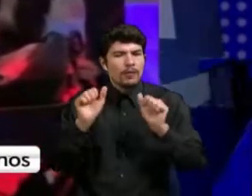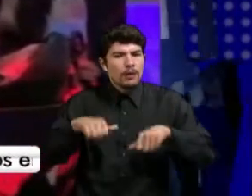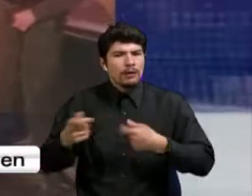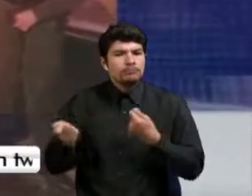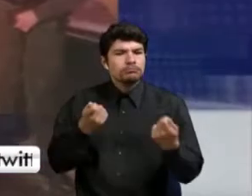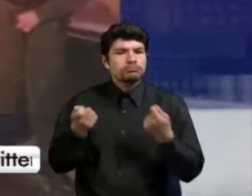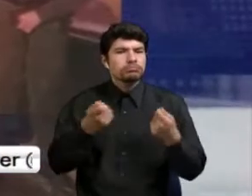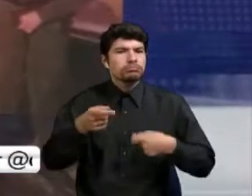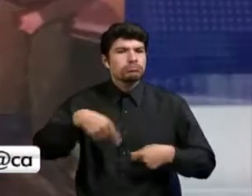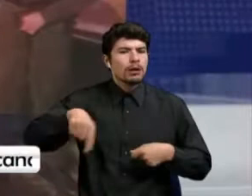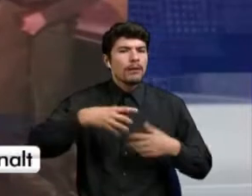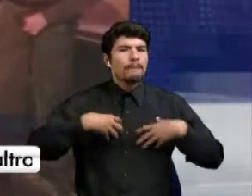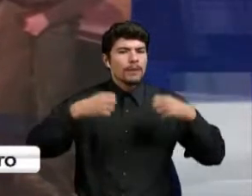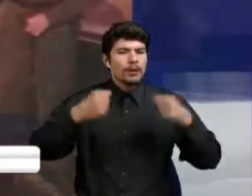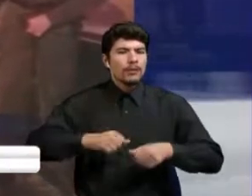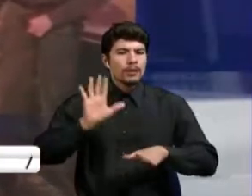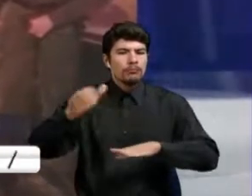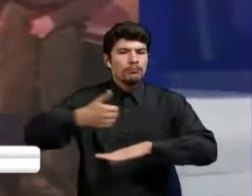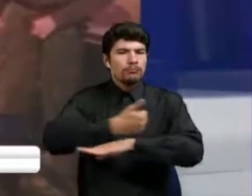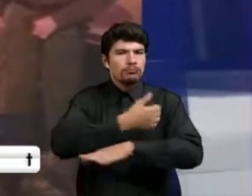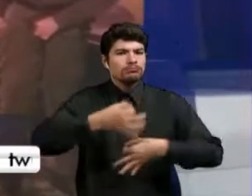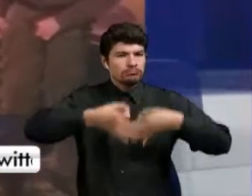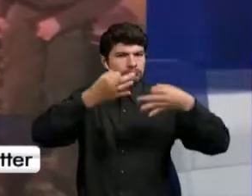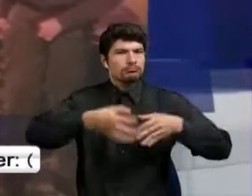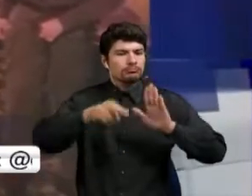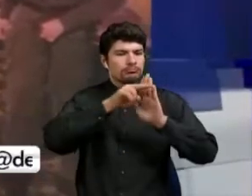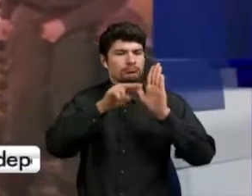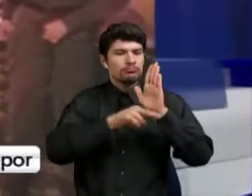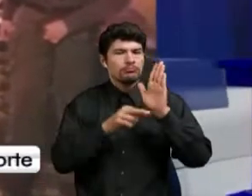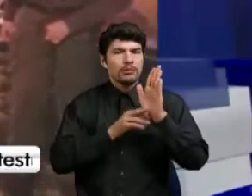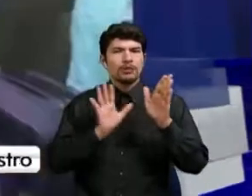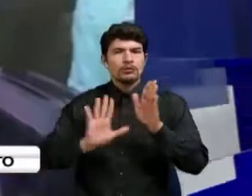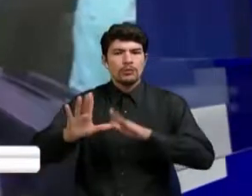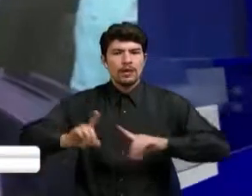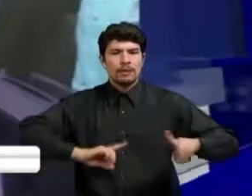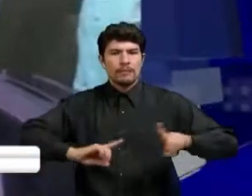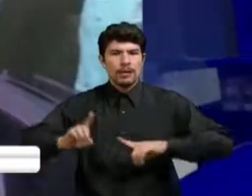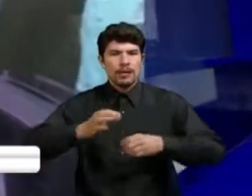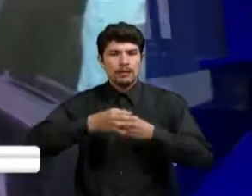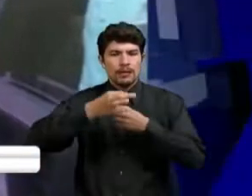los propietarios y obligarlos a estar en regla con la administración y la ley.